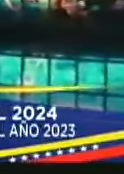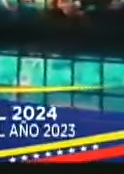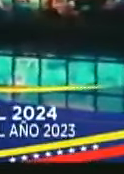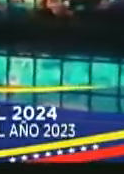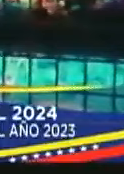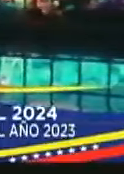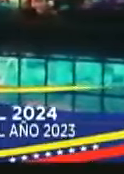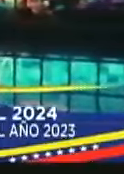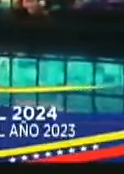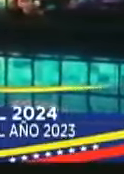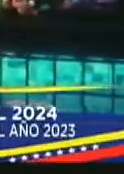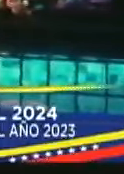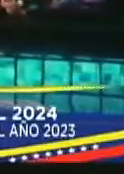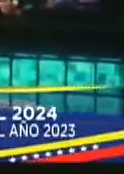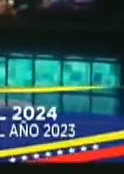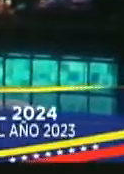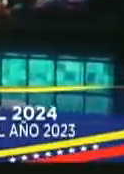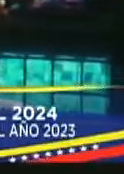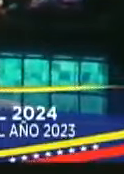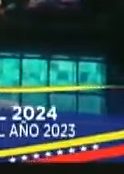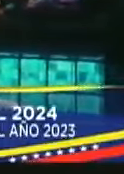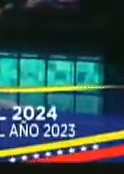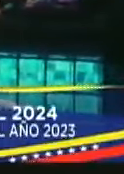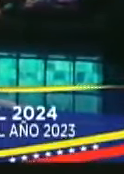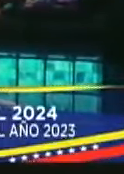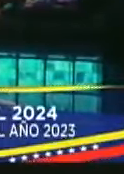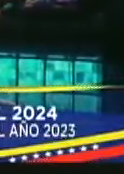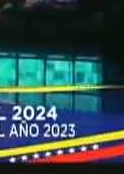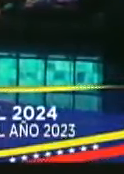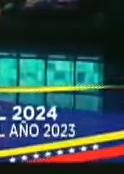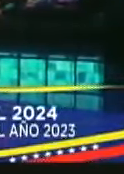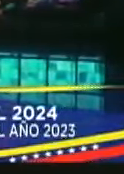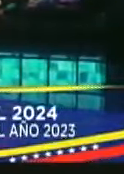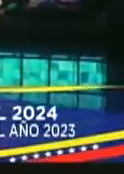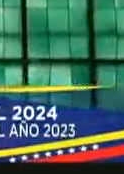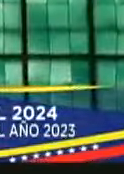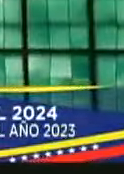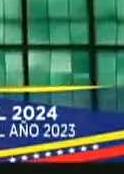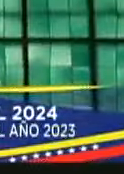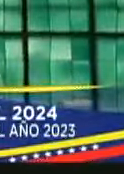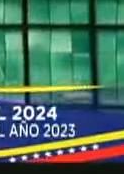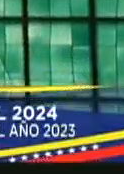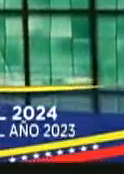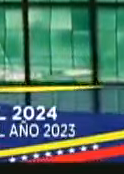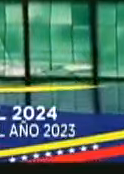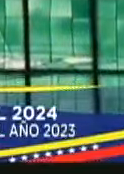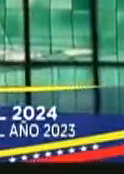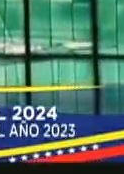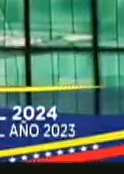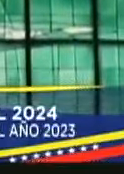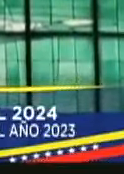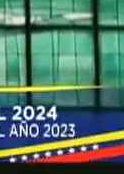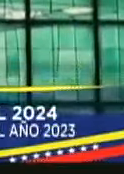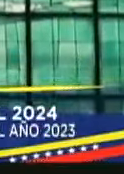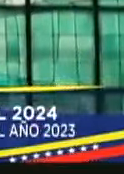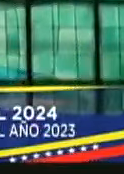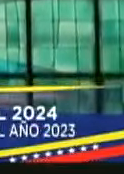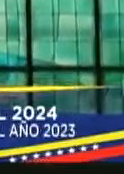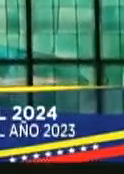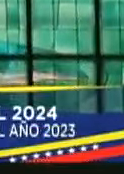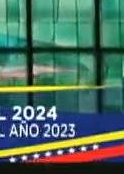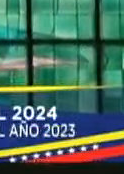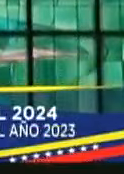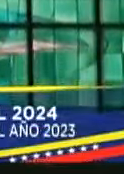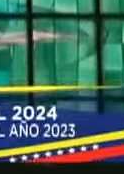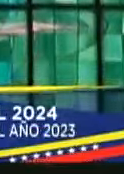jefe de Estado. Han intentado además dar un golpe judicial. ¿Cuánta conspiración, lo decía